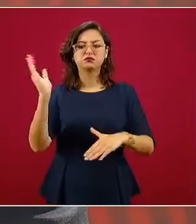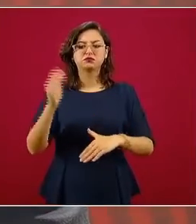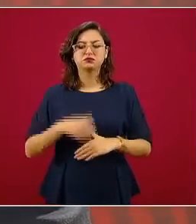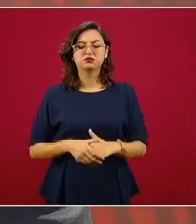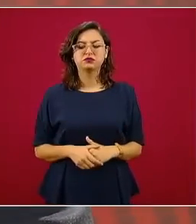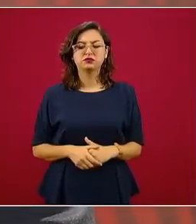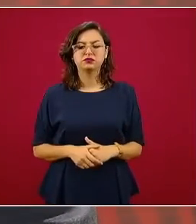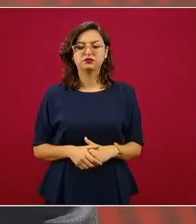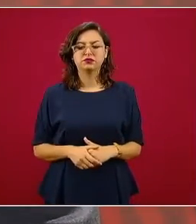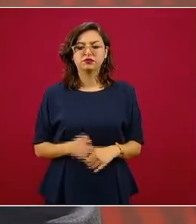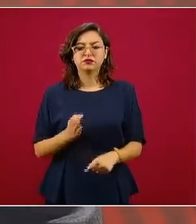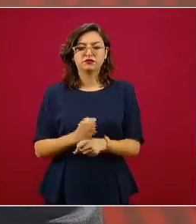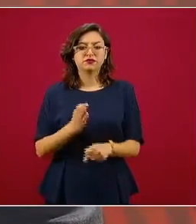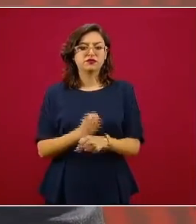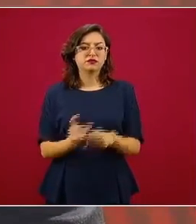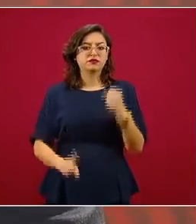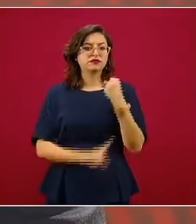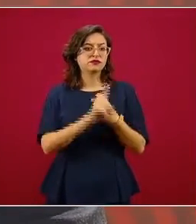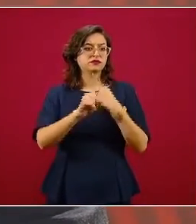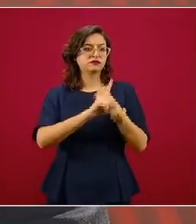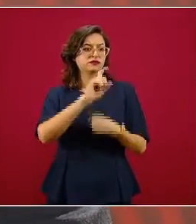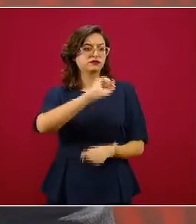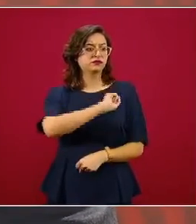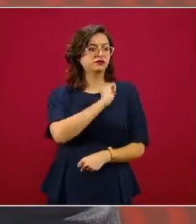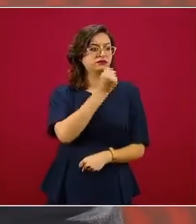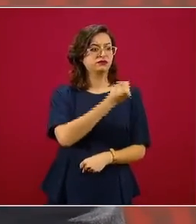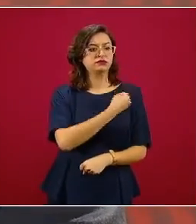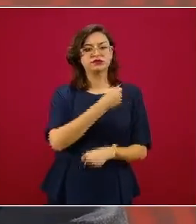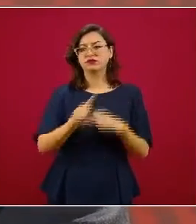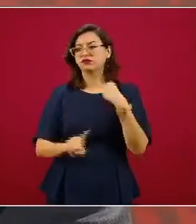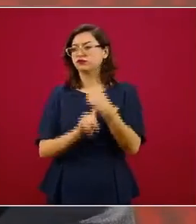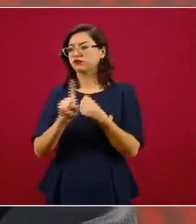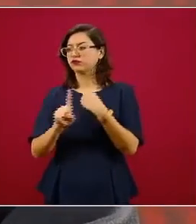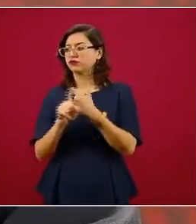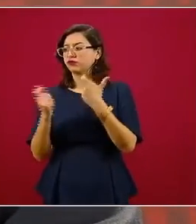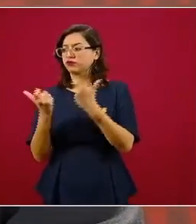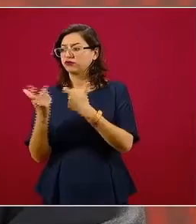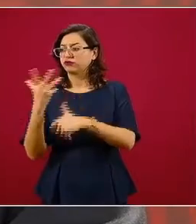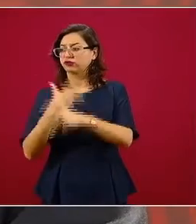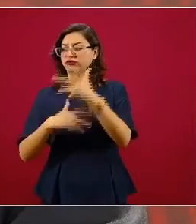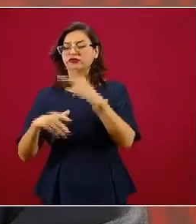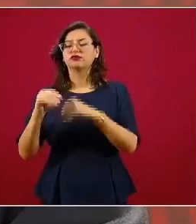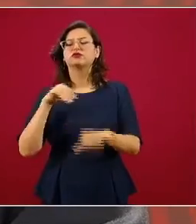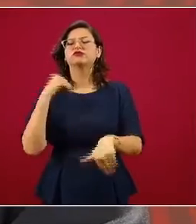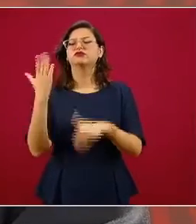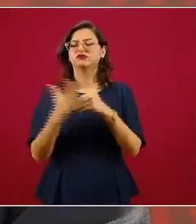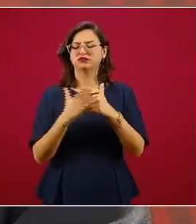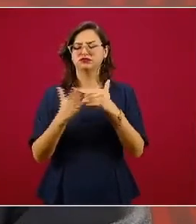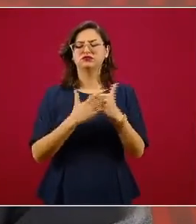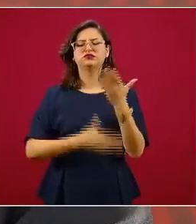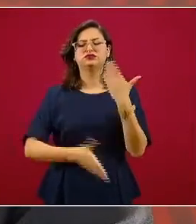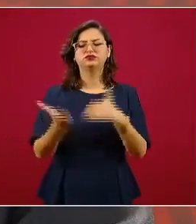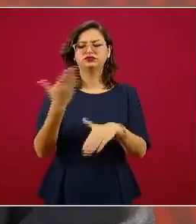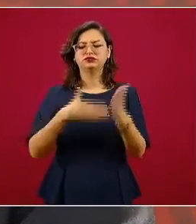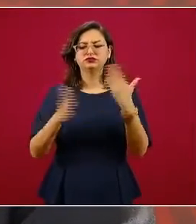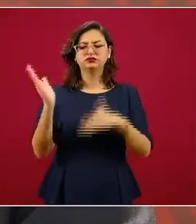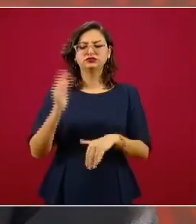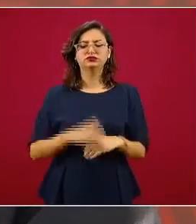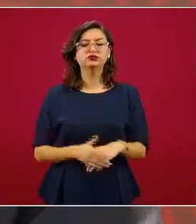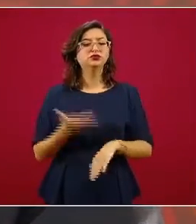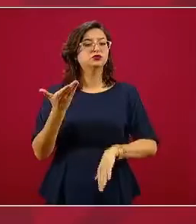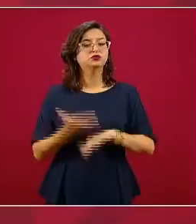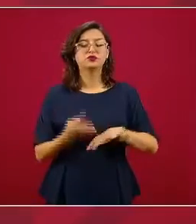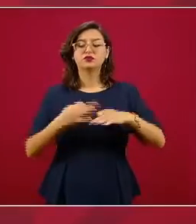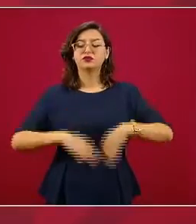de esta crisis sanitaria y de esta crisis económica. Es muy importante lo del Tren